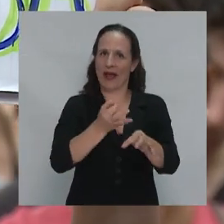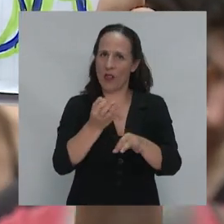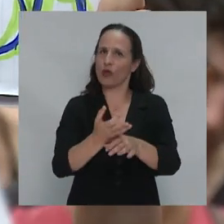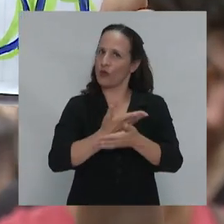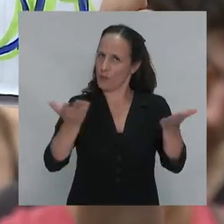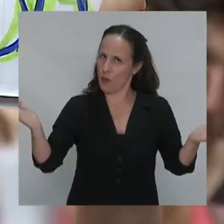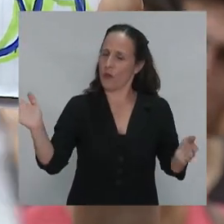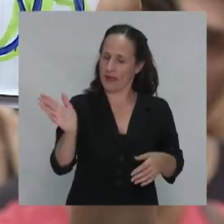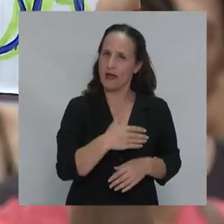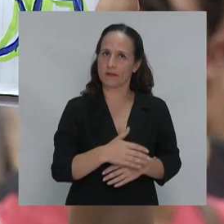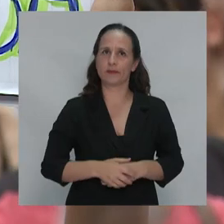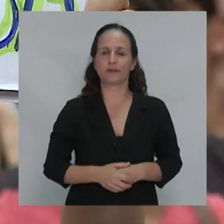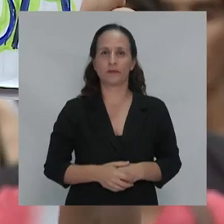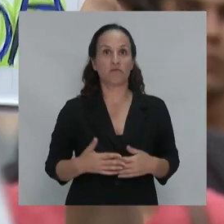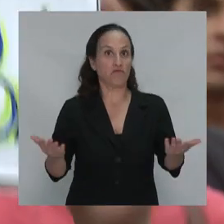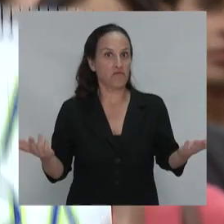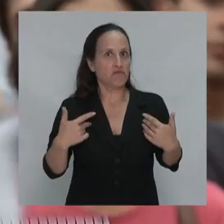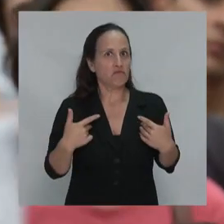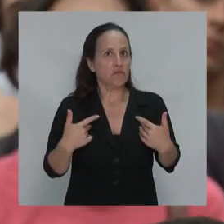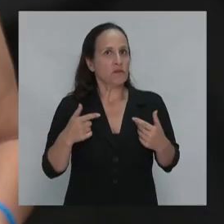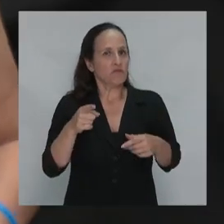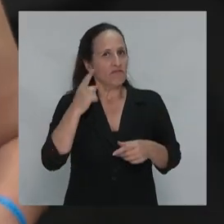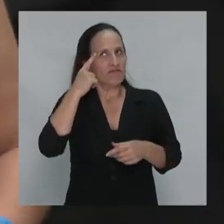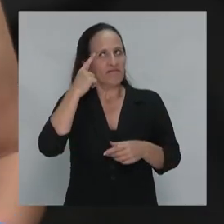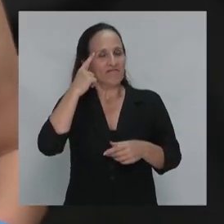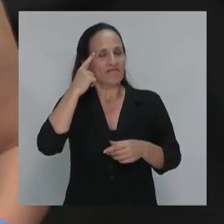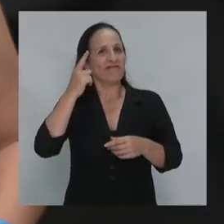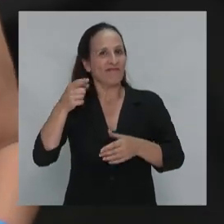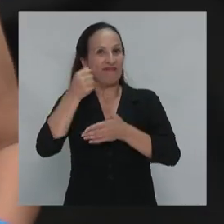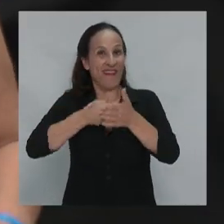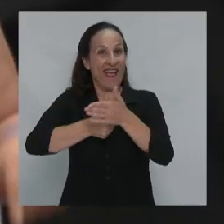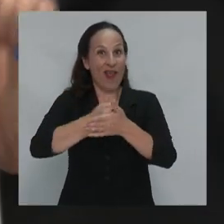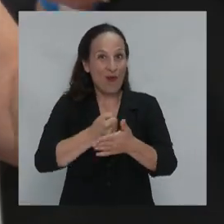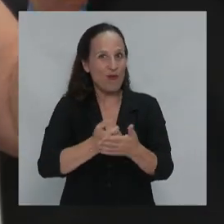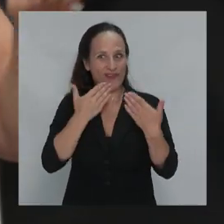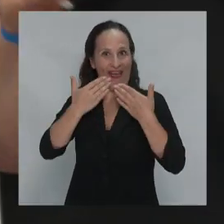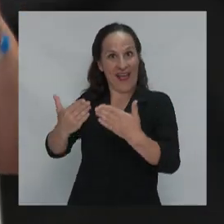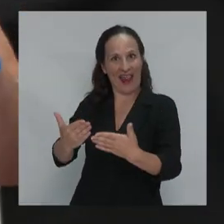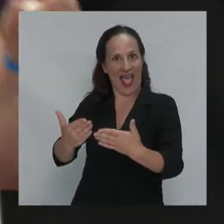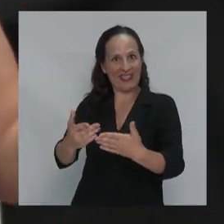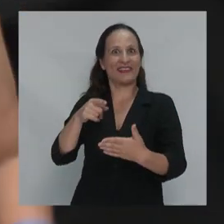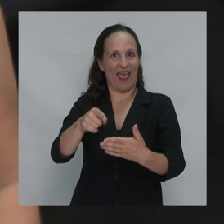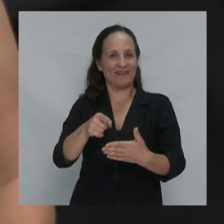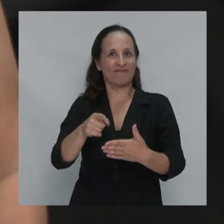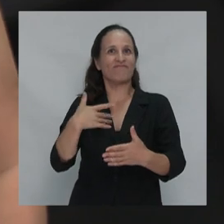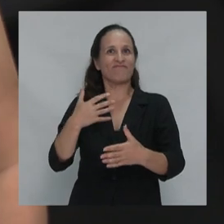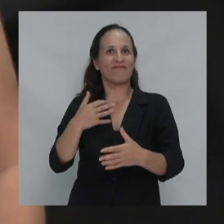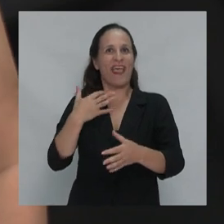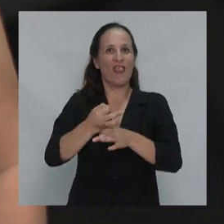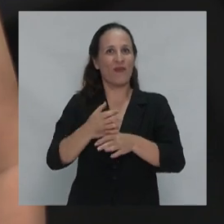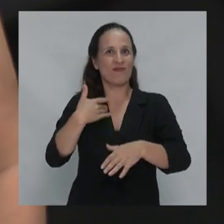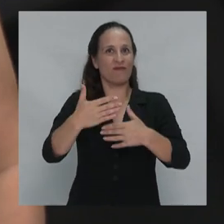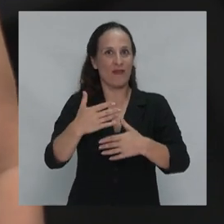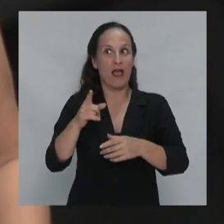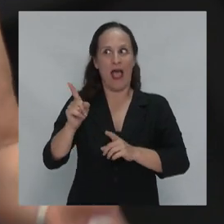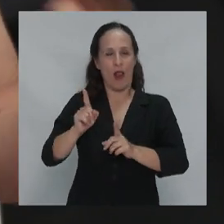general. Entiendo que sin esa lucha ya hubieran empezado a retroceder más de lo que aún han retrocedido los